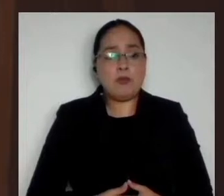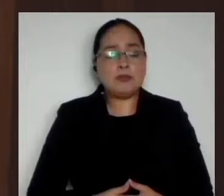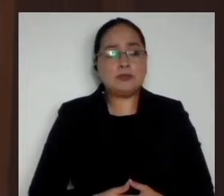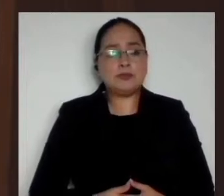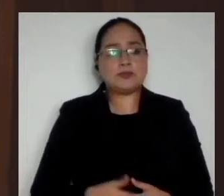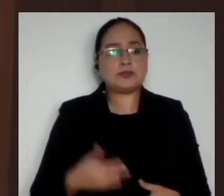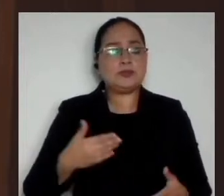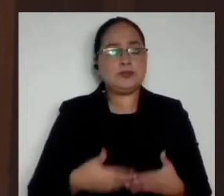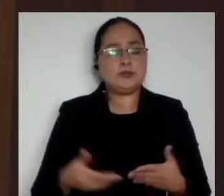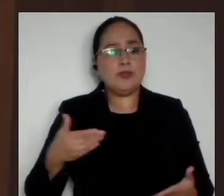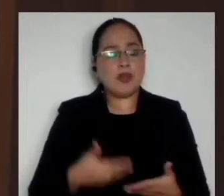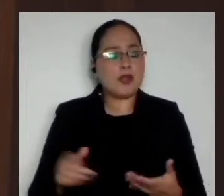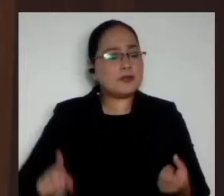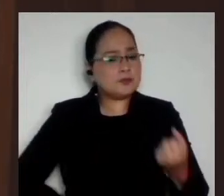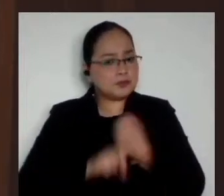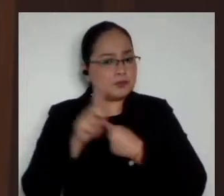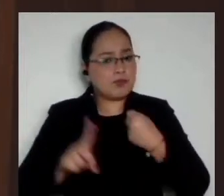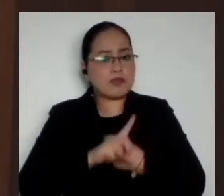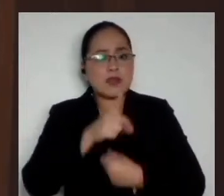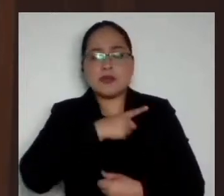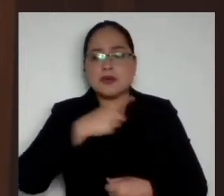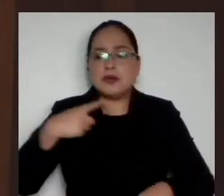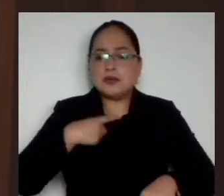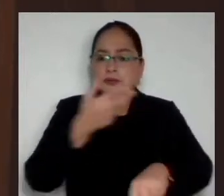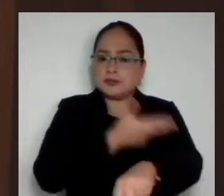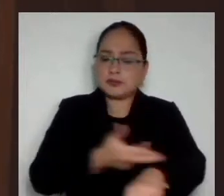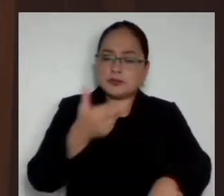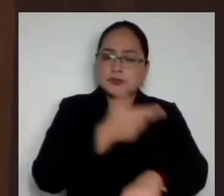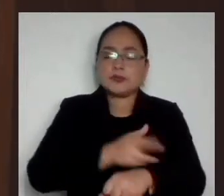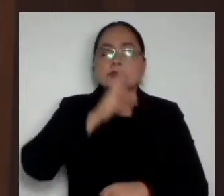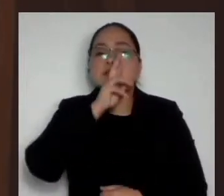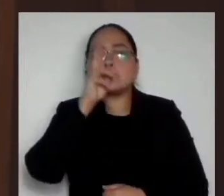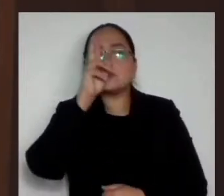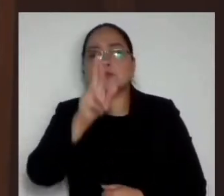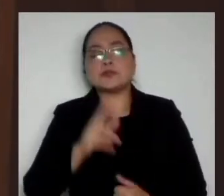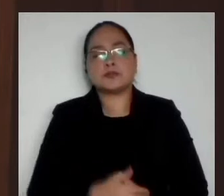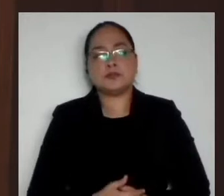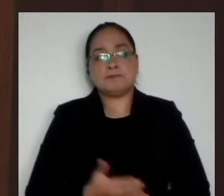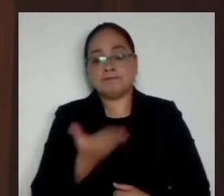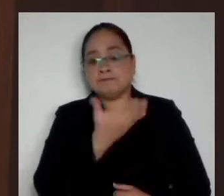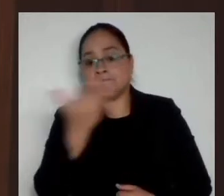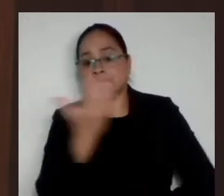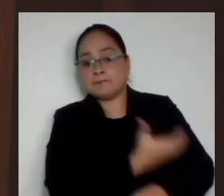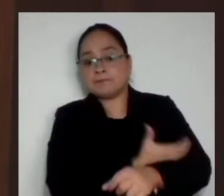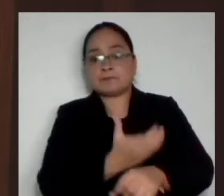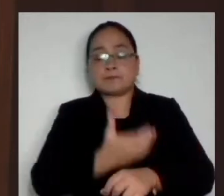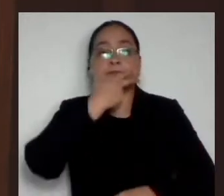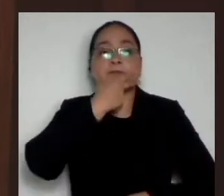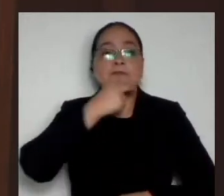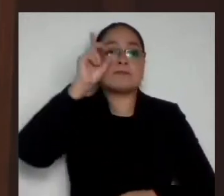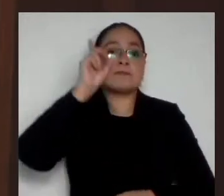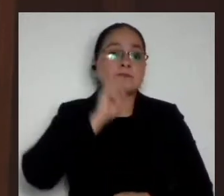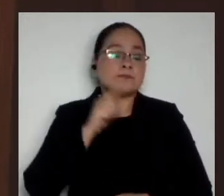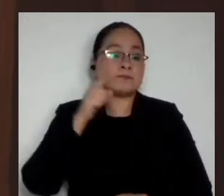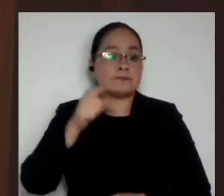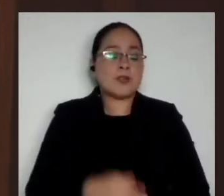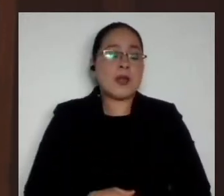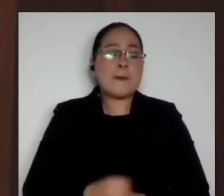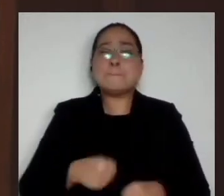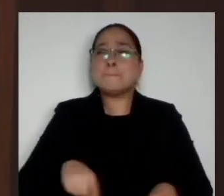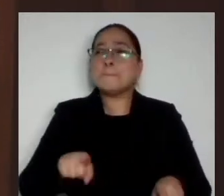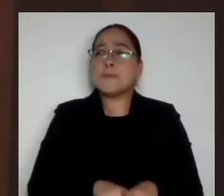los problemas. Y por favor, compañeras y compañeros, el repetir y repetir